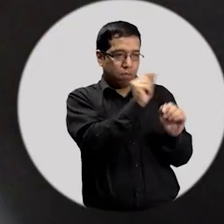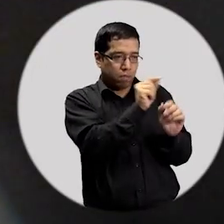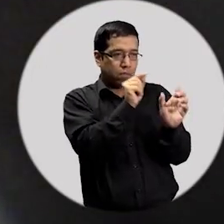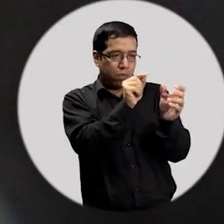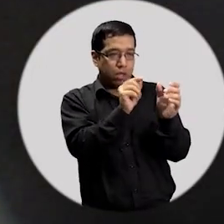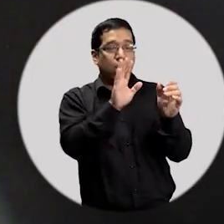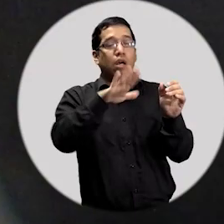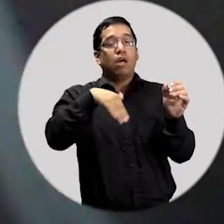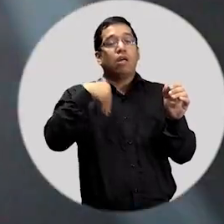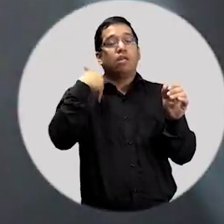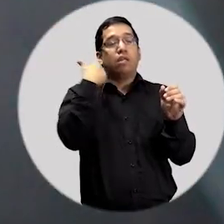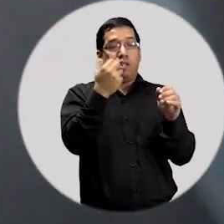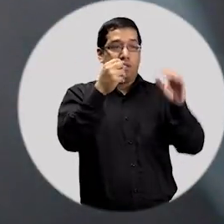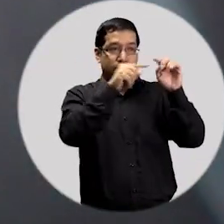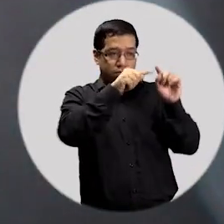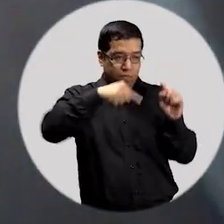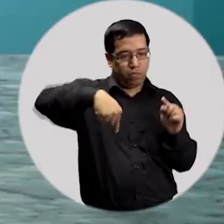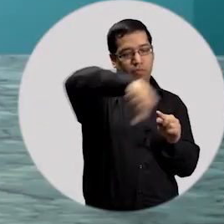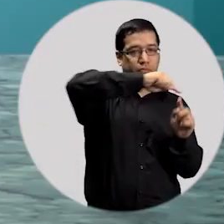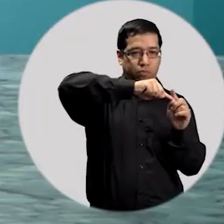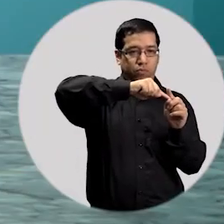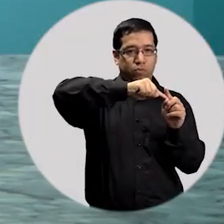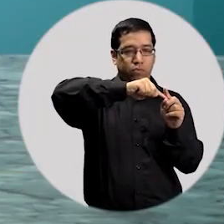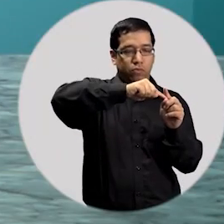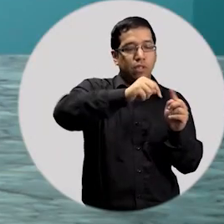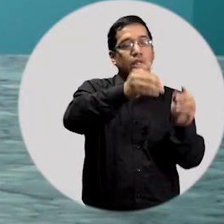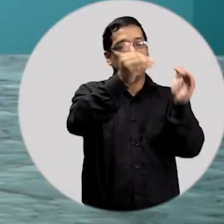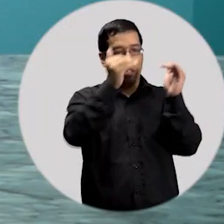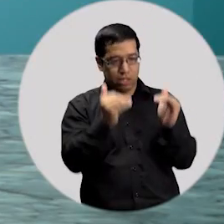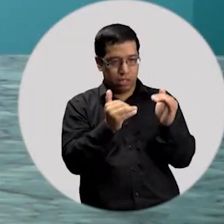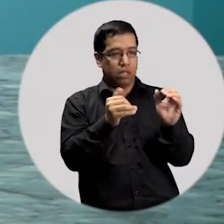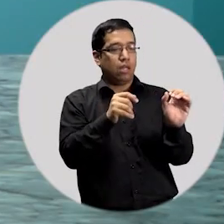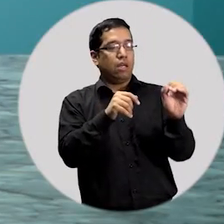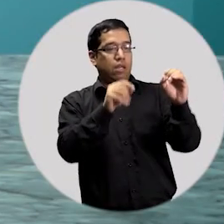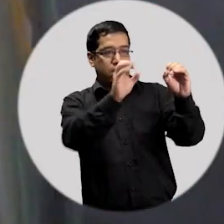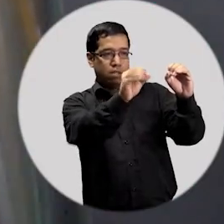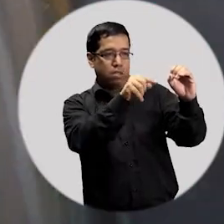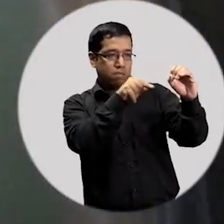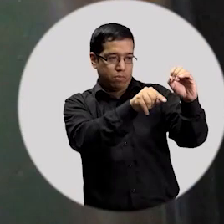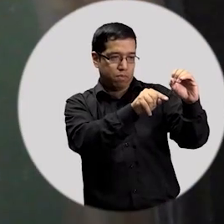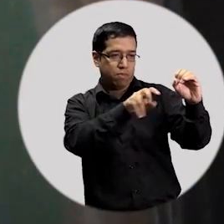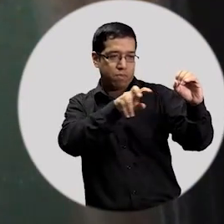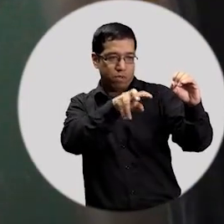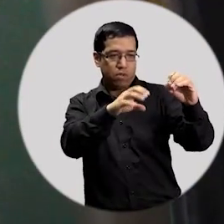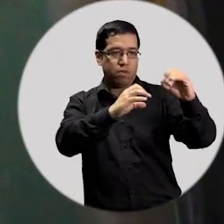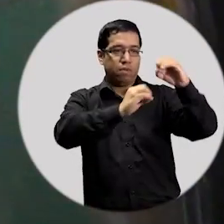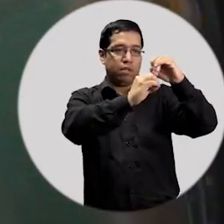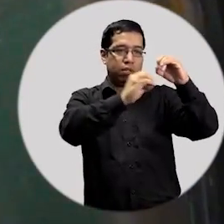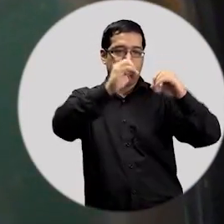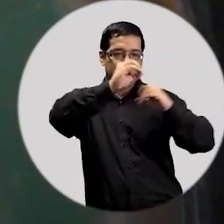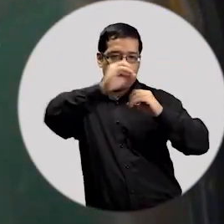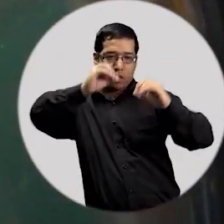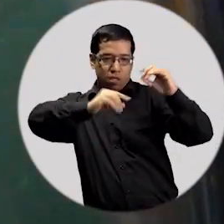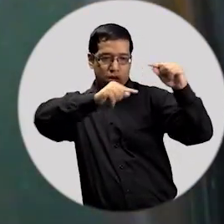complicación en el trabajo. También desde chica fui emprendedora. Mi abuela fue